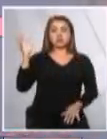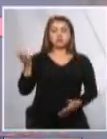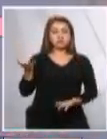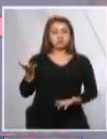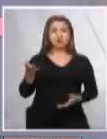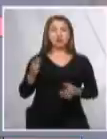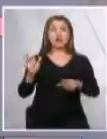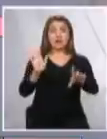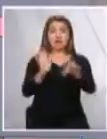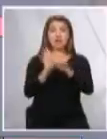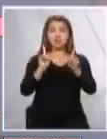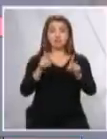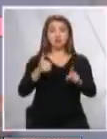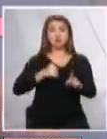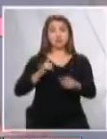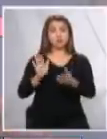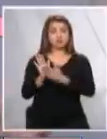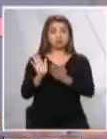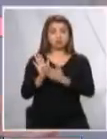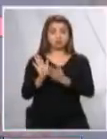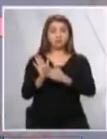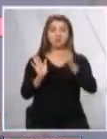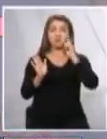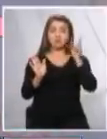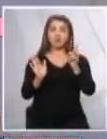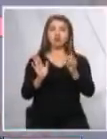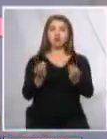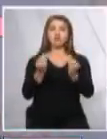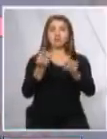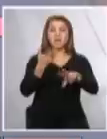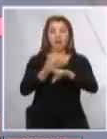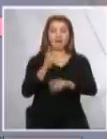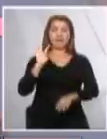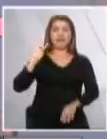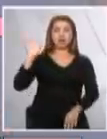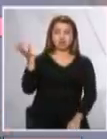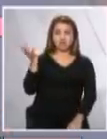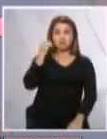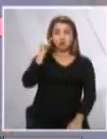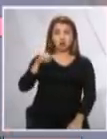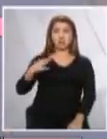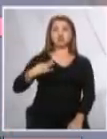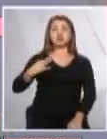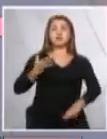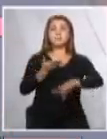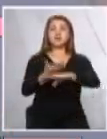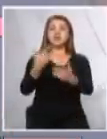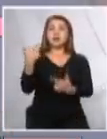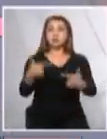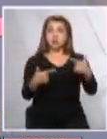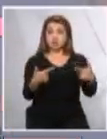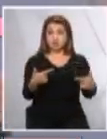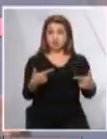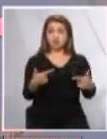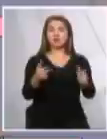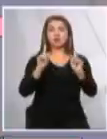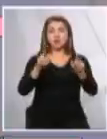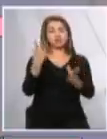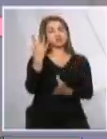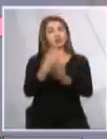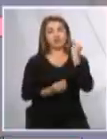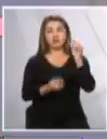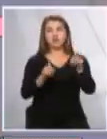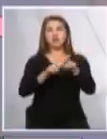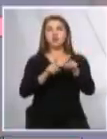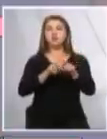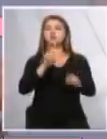ley tiene que cumplir con su tarea y no cabe duda que existe el principio de inocencia, pero hoy día la ciudadanía le está pidiendo a la política que termine con el